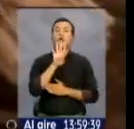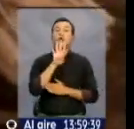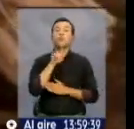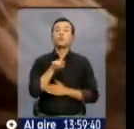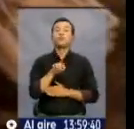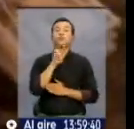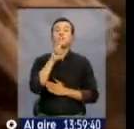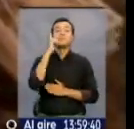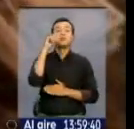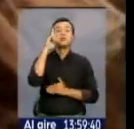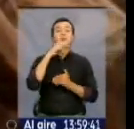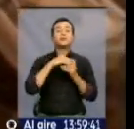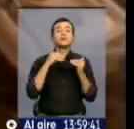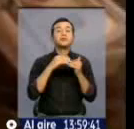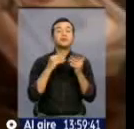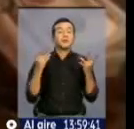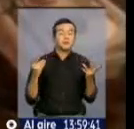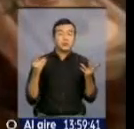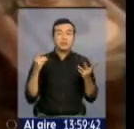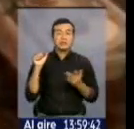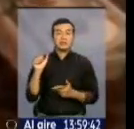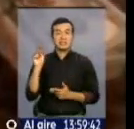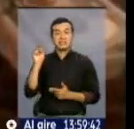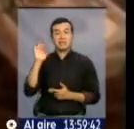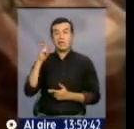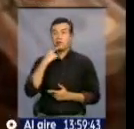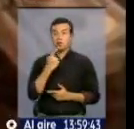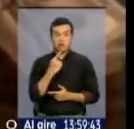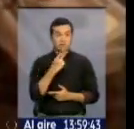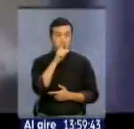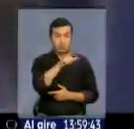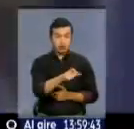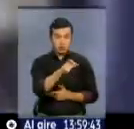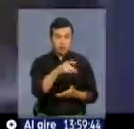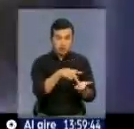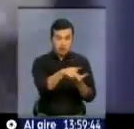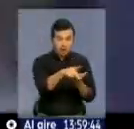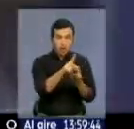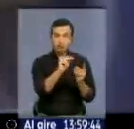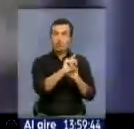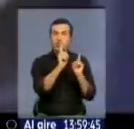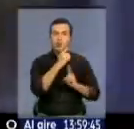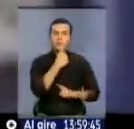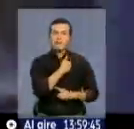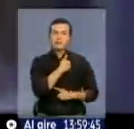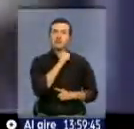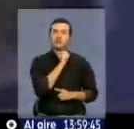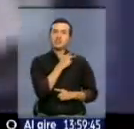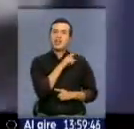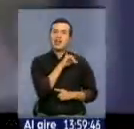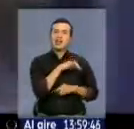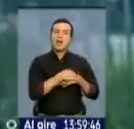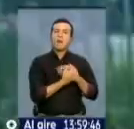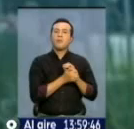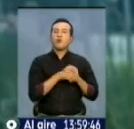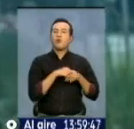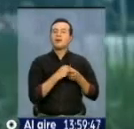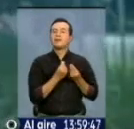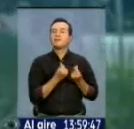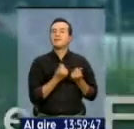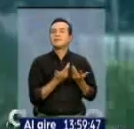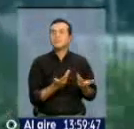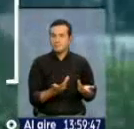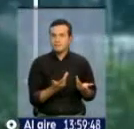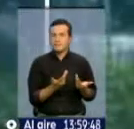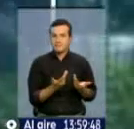gestiones, dinero que, según el ex representante de Odebrecht, no llegó a entregarse al funcionario, sino que fue usado por Charlie Pareja para su beneficio. En la transcripción